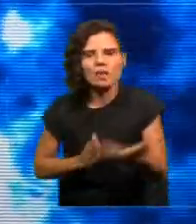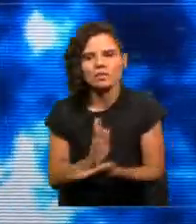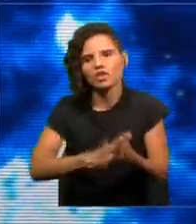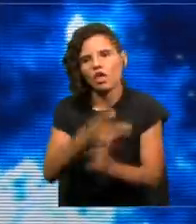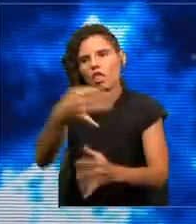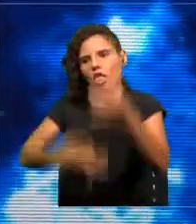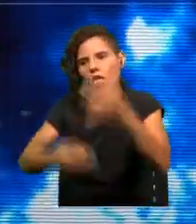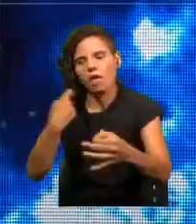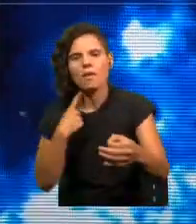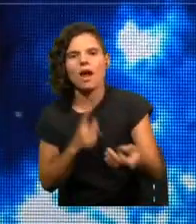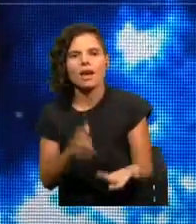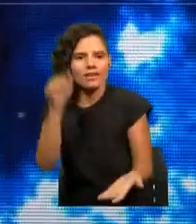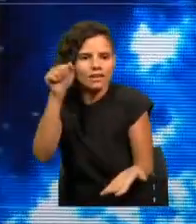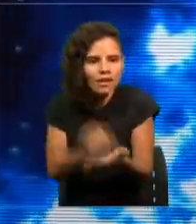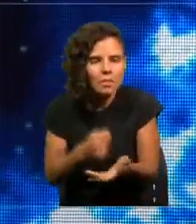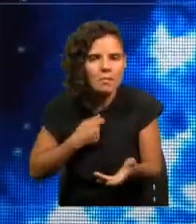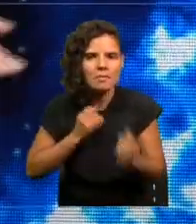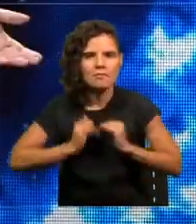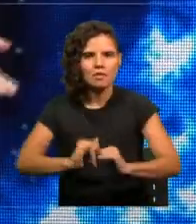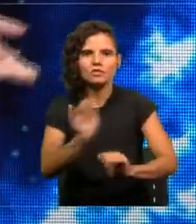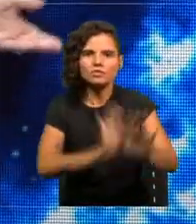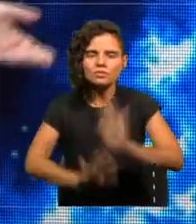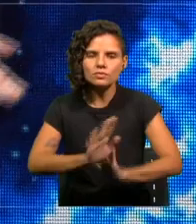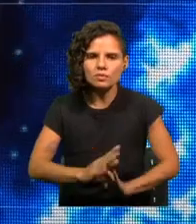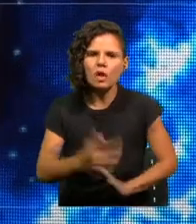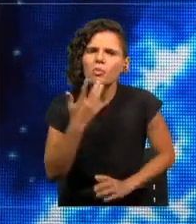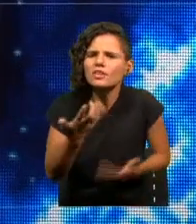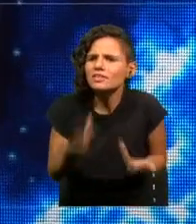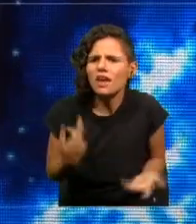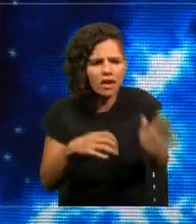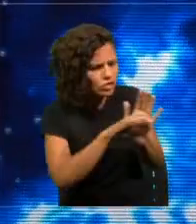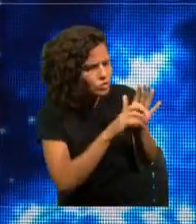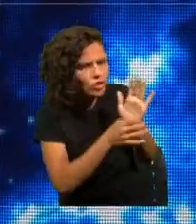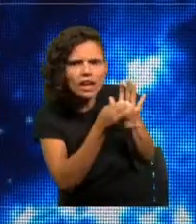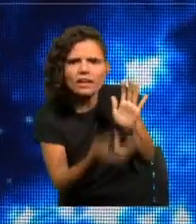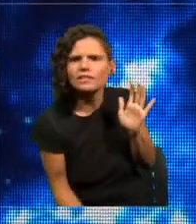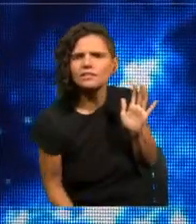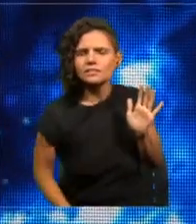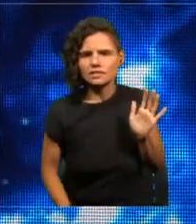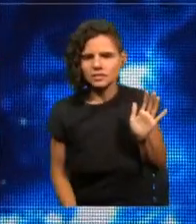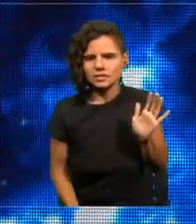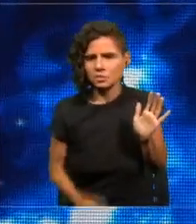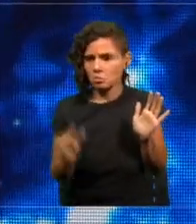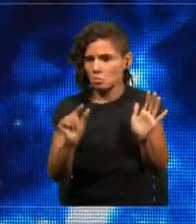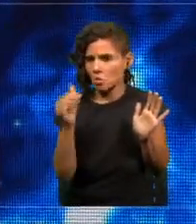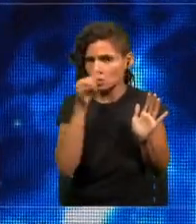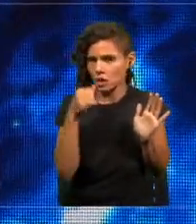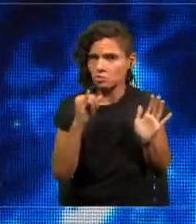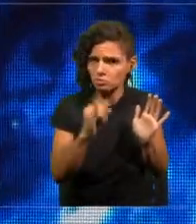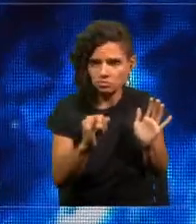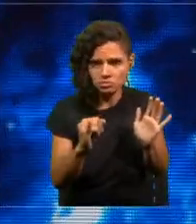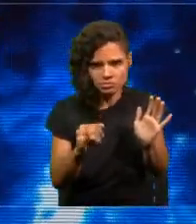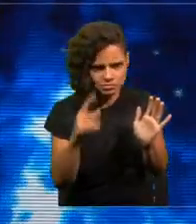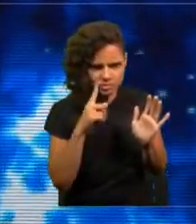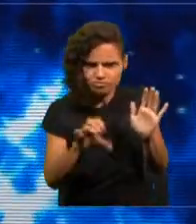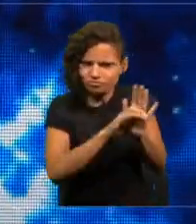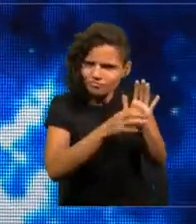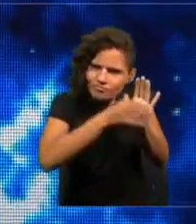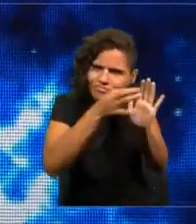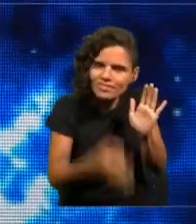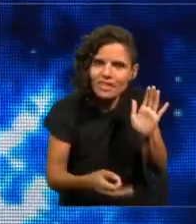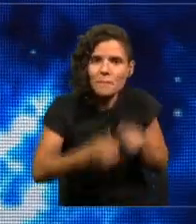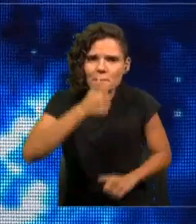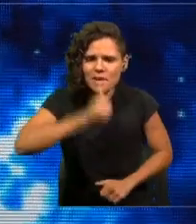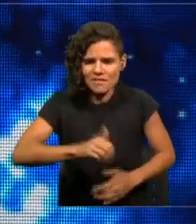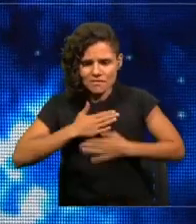proceso judicial para poder exigir lo porque si ya está consagrado hace poco pero está consagrado la privacidad es